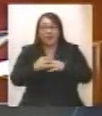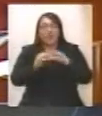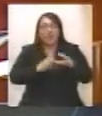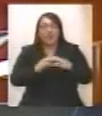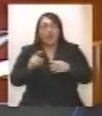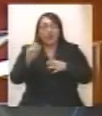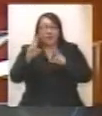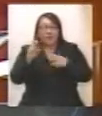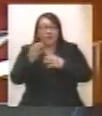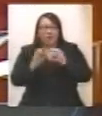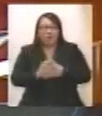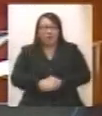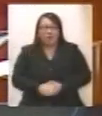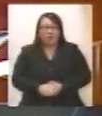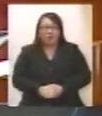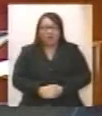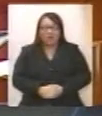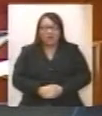actividad económica.